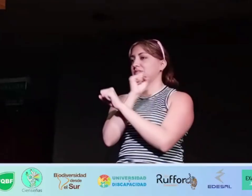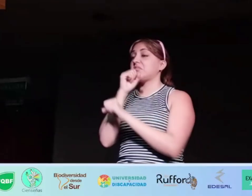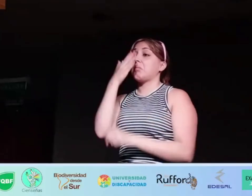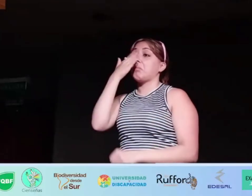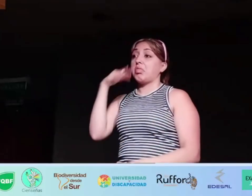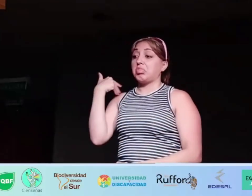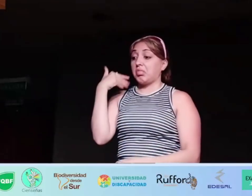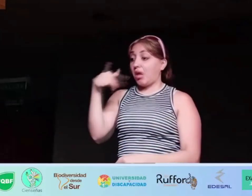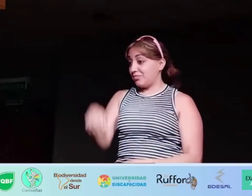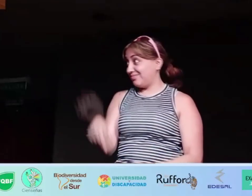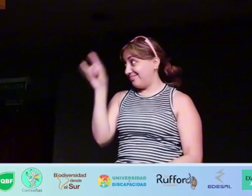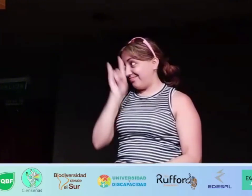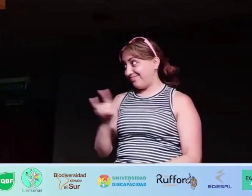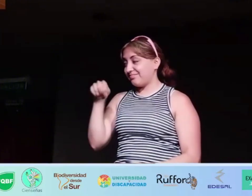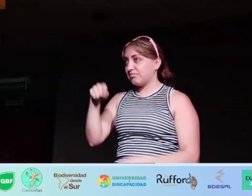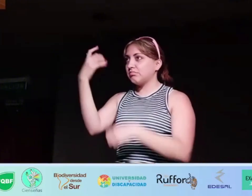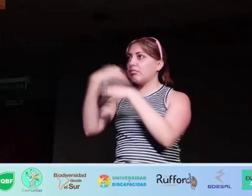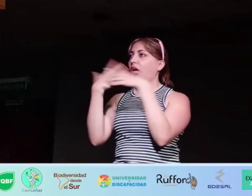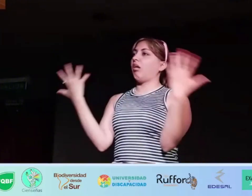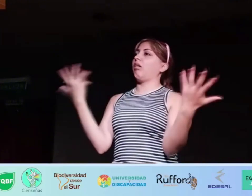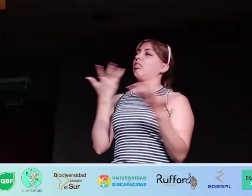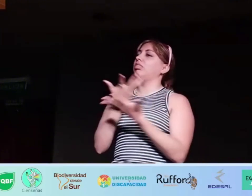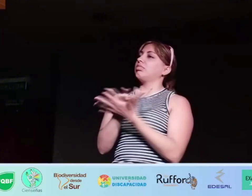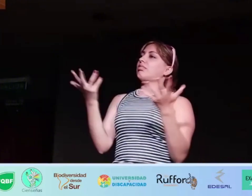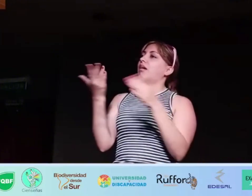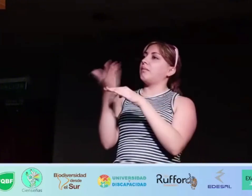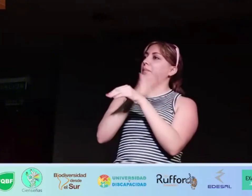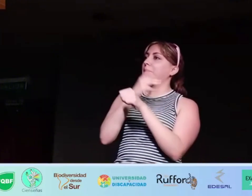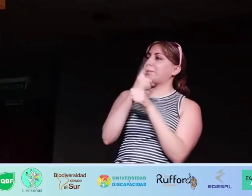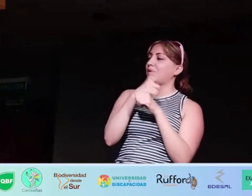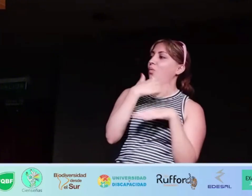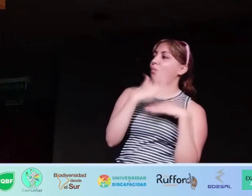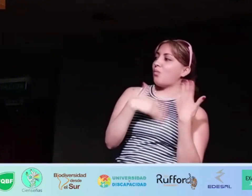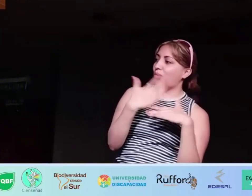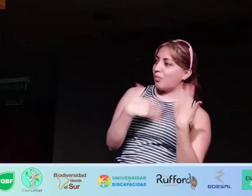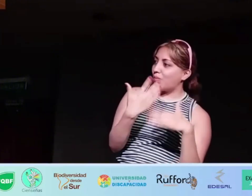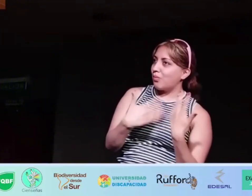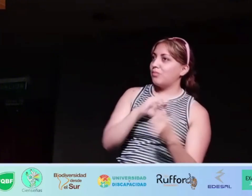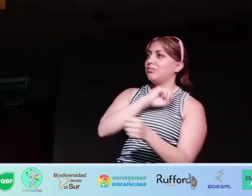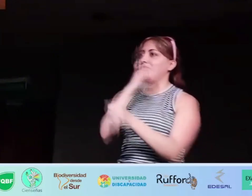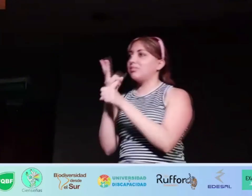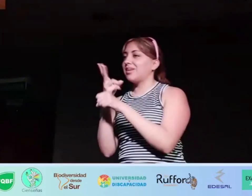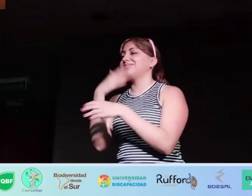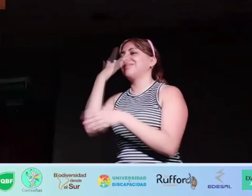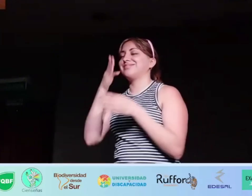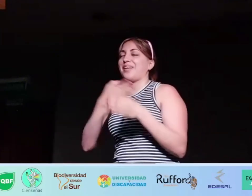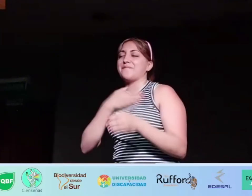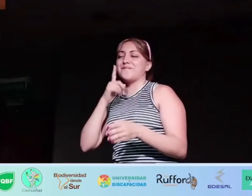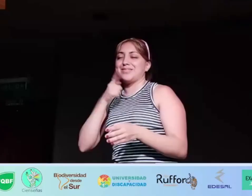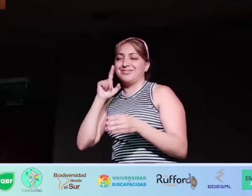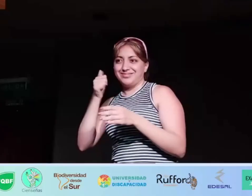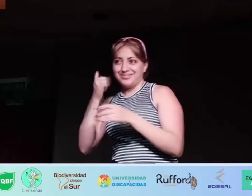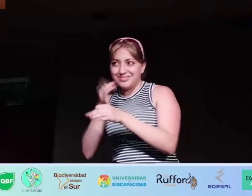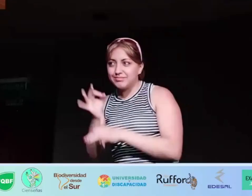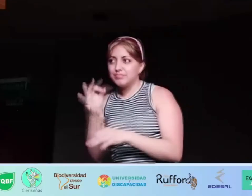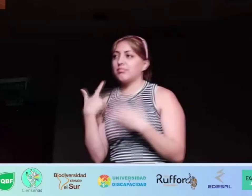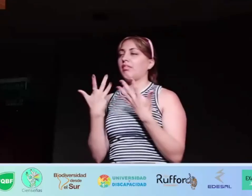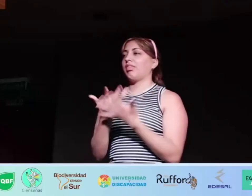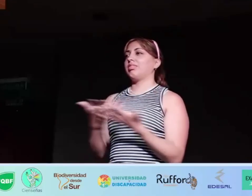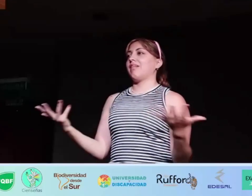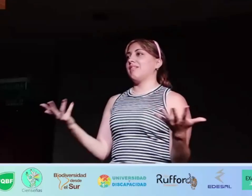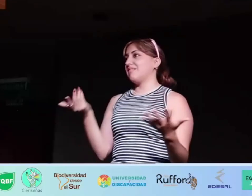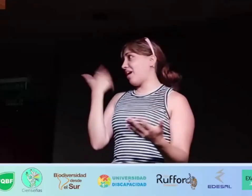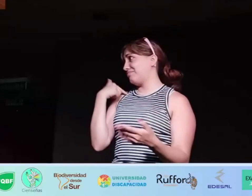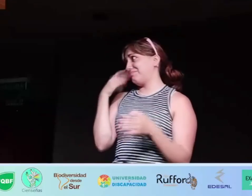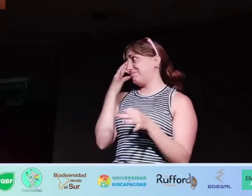mail, no, fue muy difícil hasta ahora que entramos y bueno, estamos conociendo por parte de los juegos didácticos en la universidad